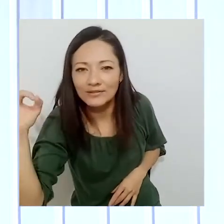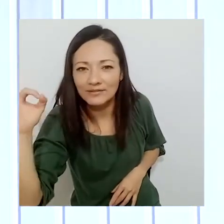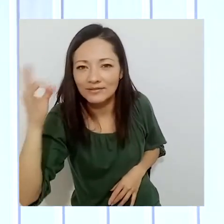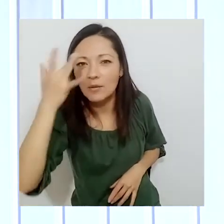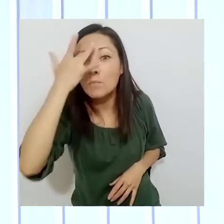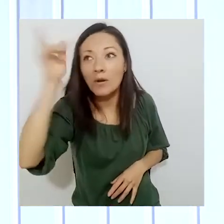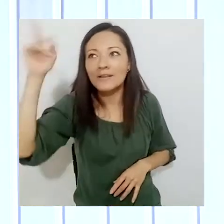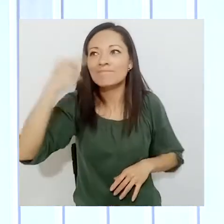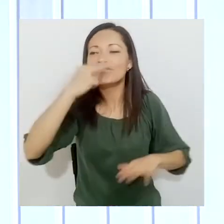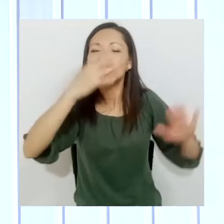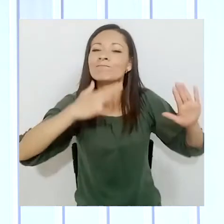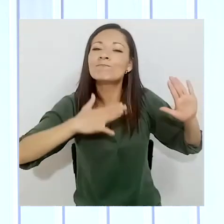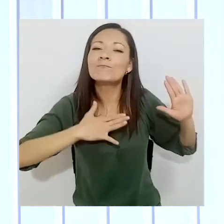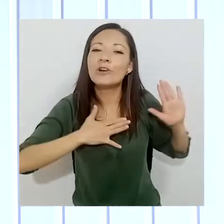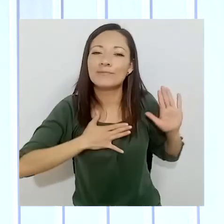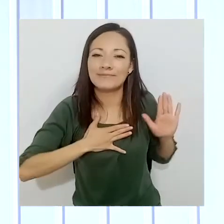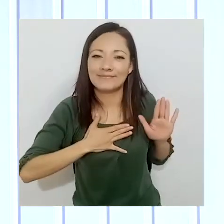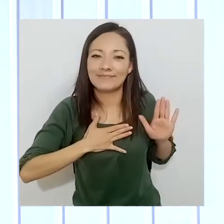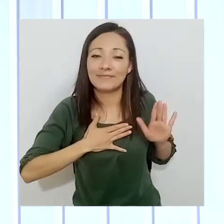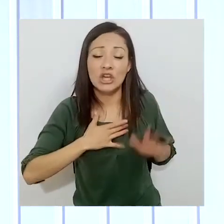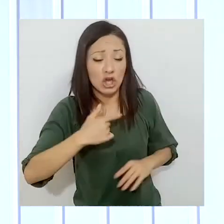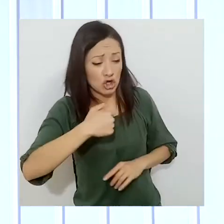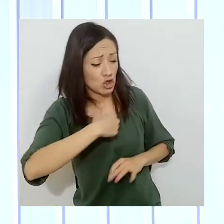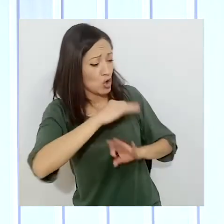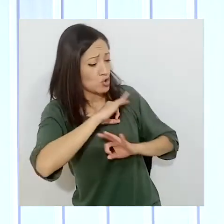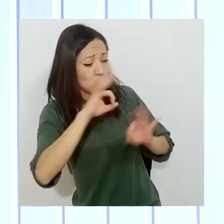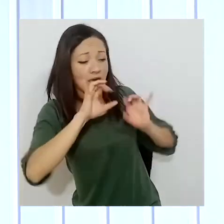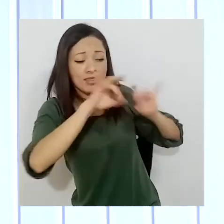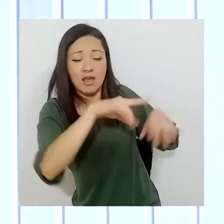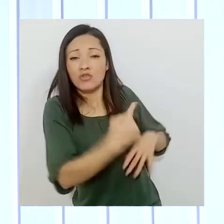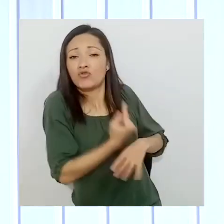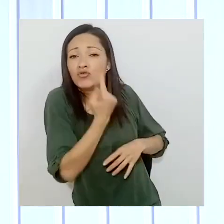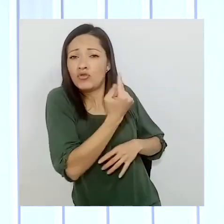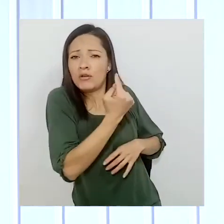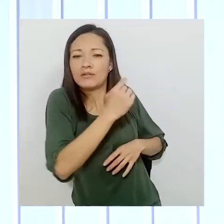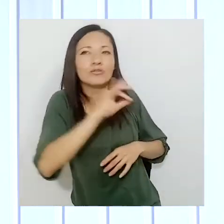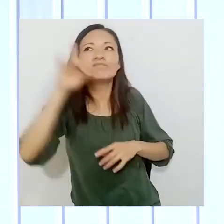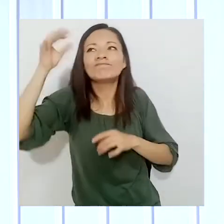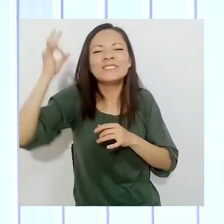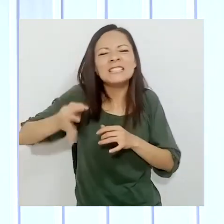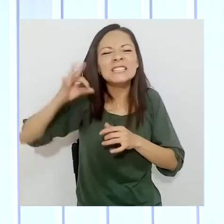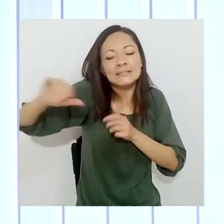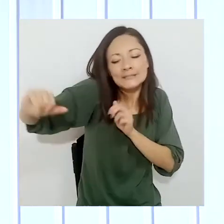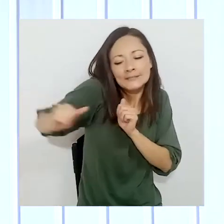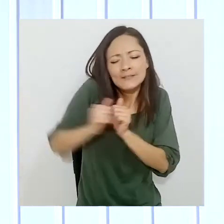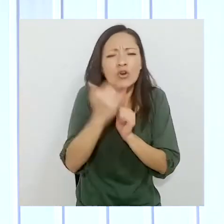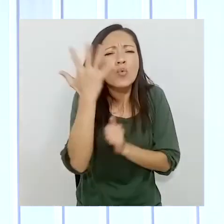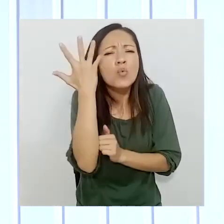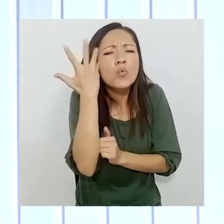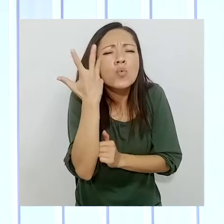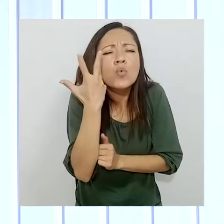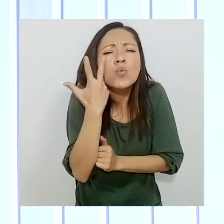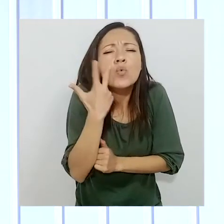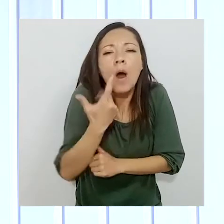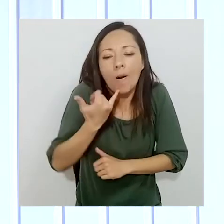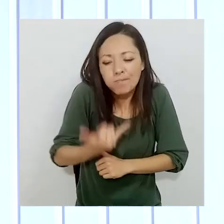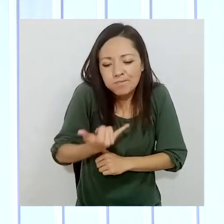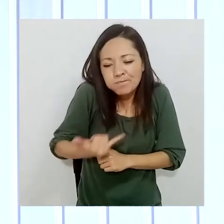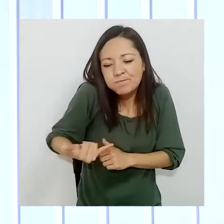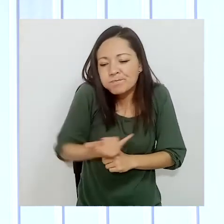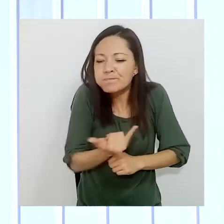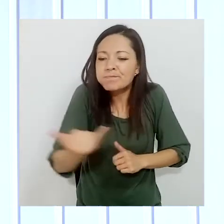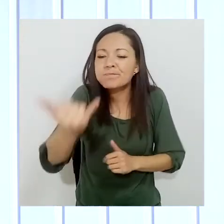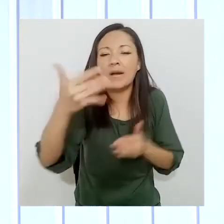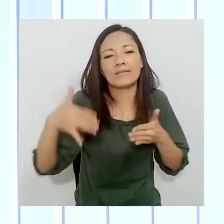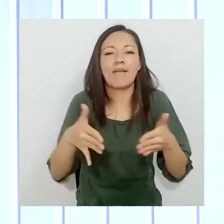prometió. Yo no los dejaré huérfanos. Yo estaré con ustedes todos los días en este camino. Lo veremos más adelante